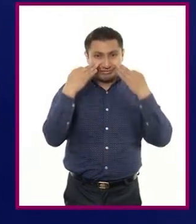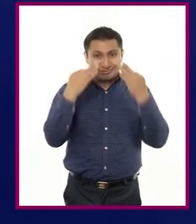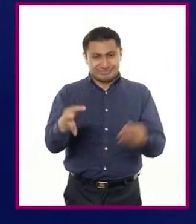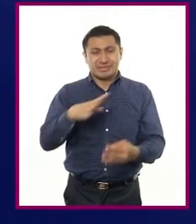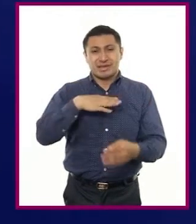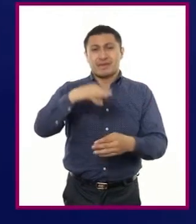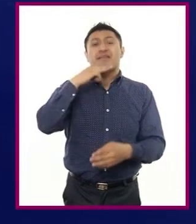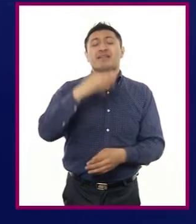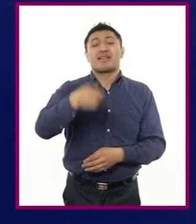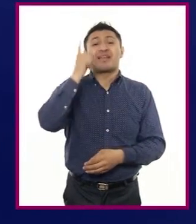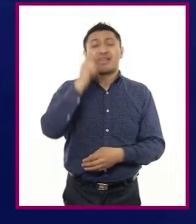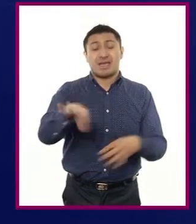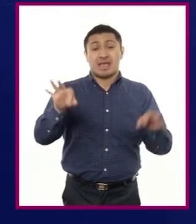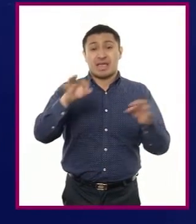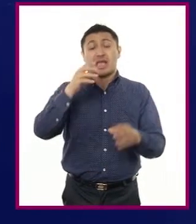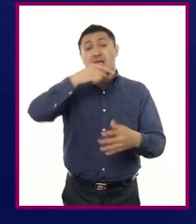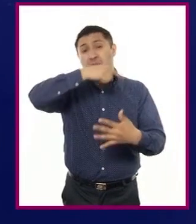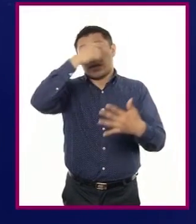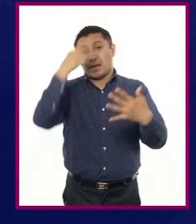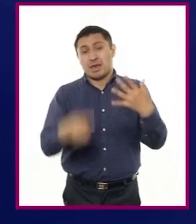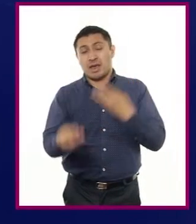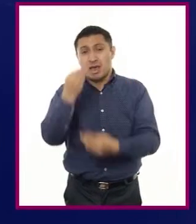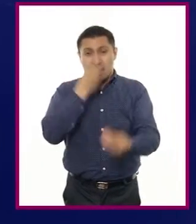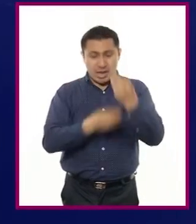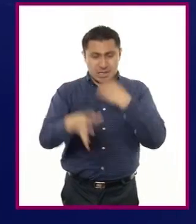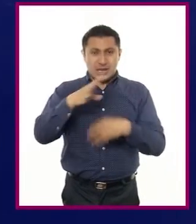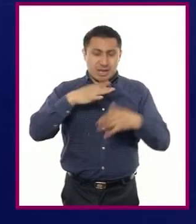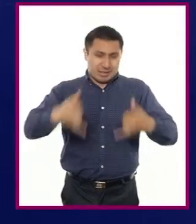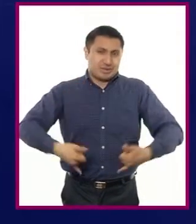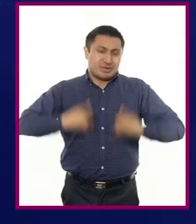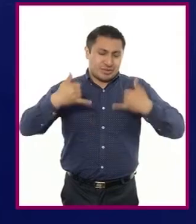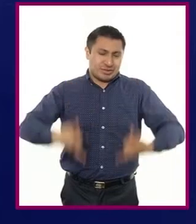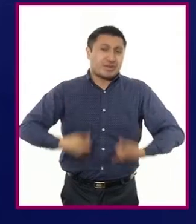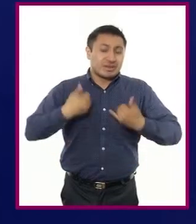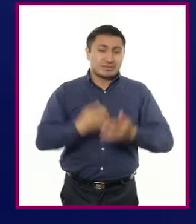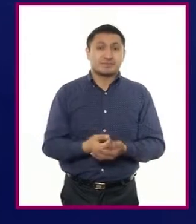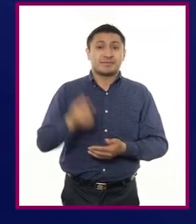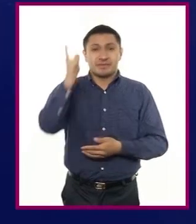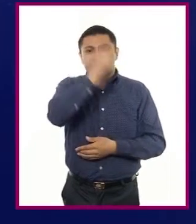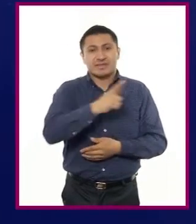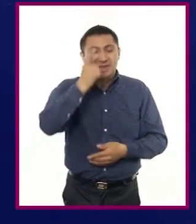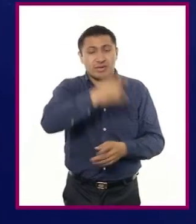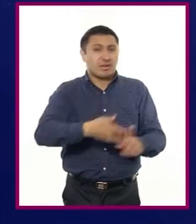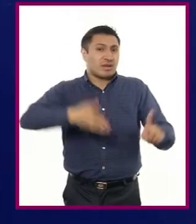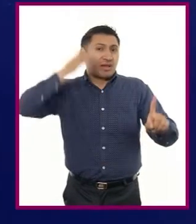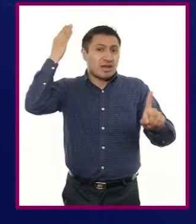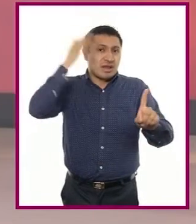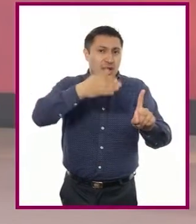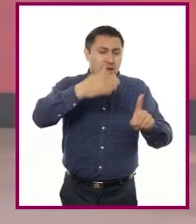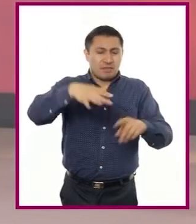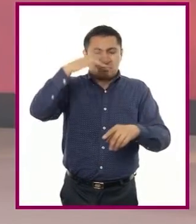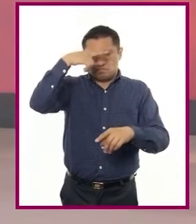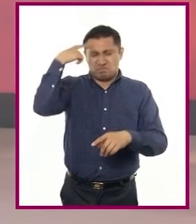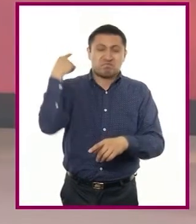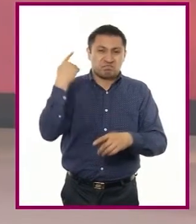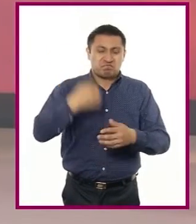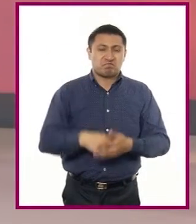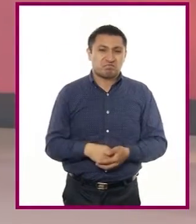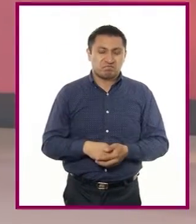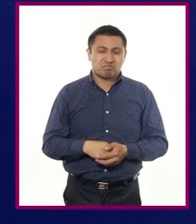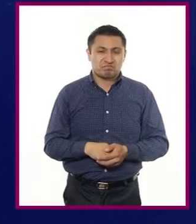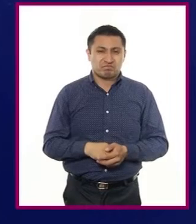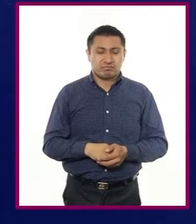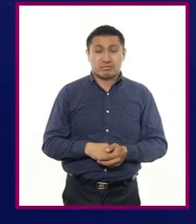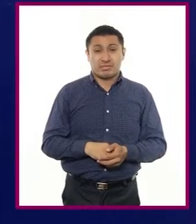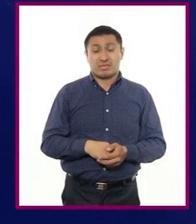se refiere al tipo de alimentación que consumen muchos adolescentes. El lenguaje es directo y sencillo. Advirtieron